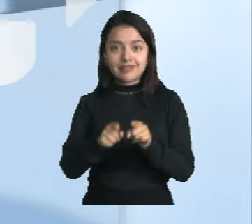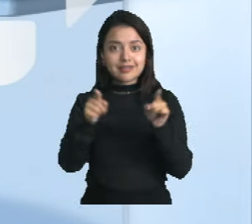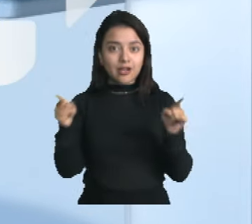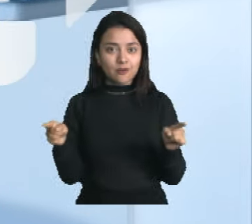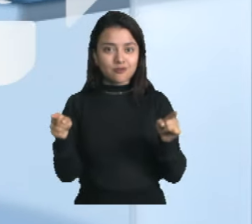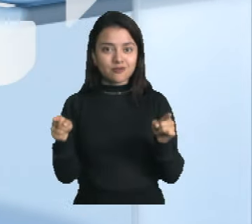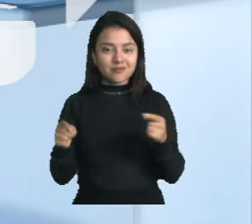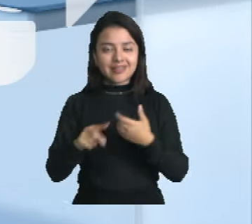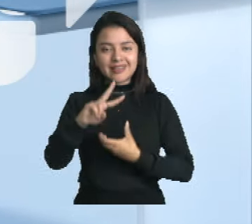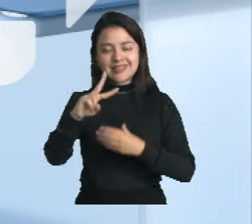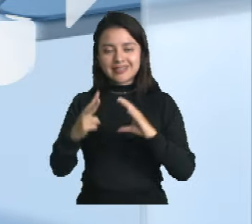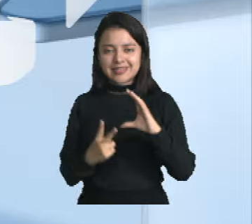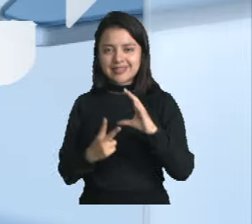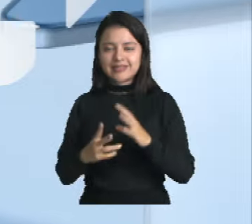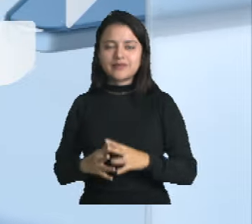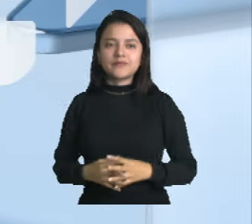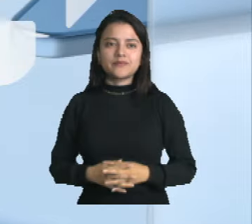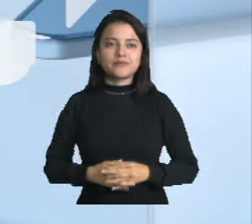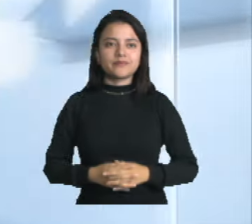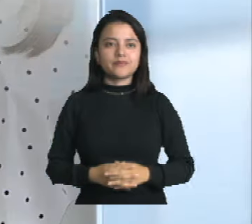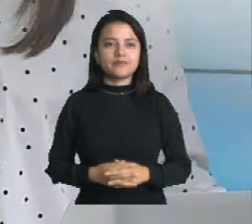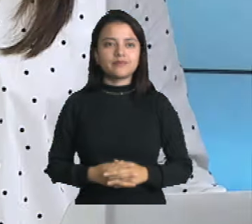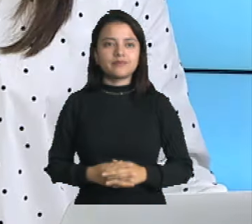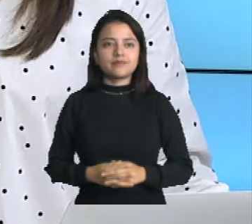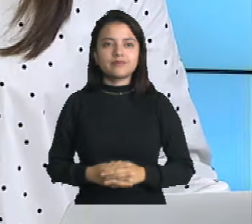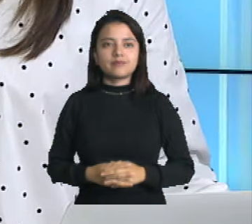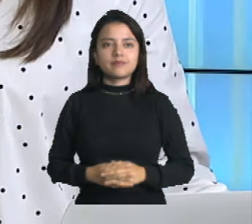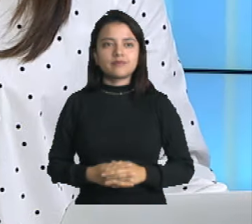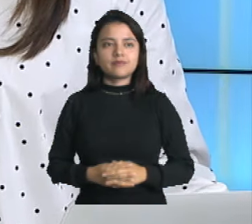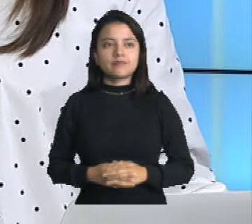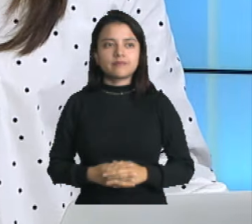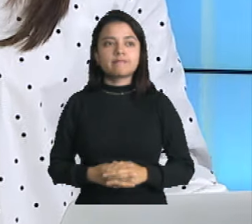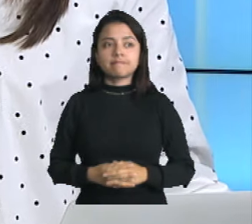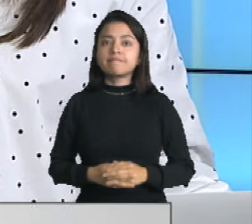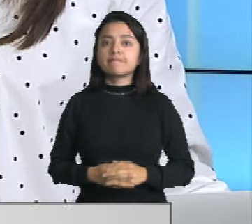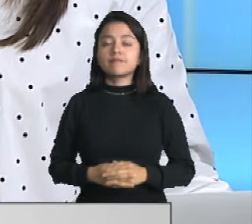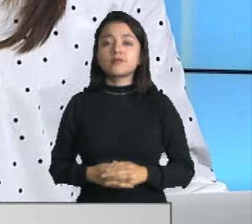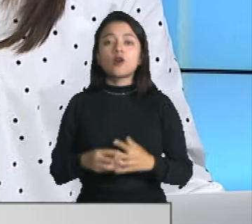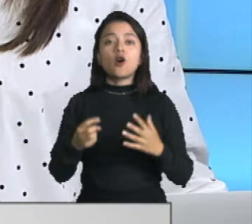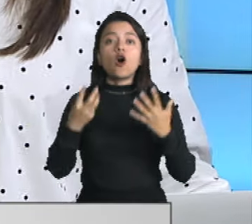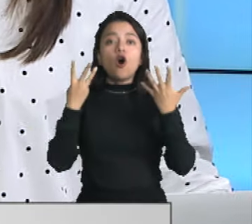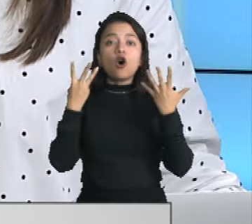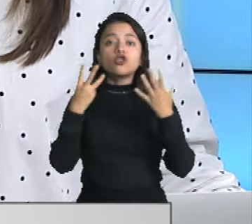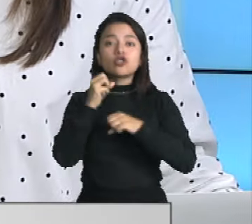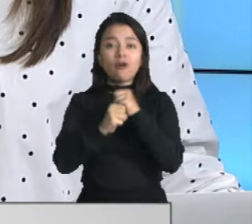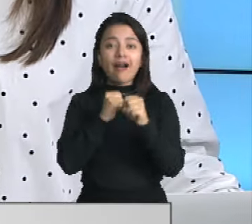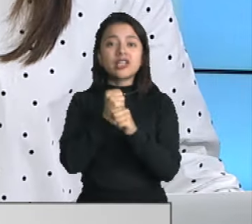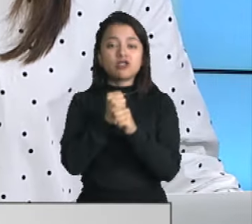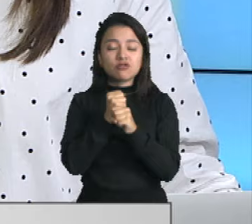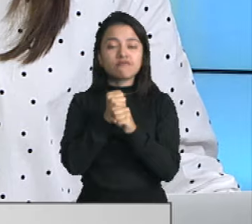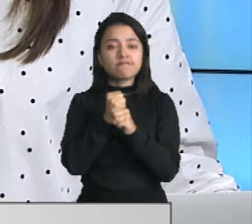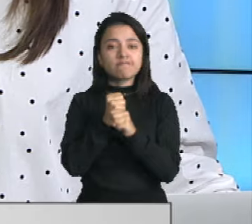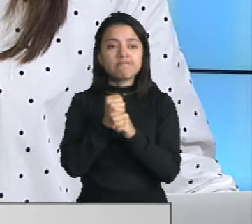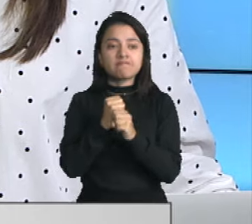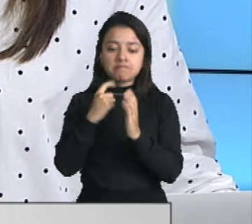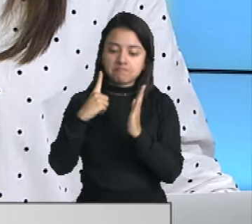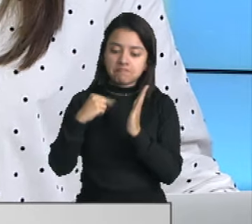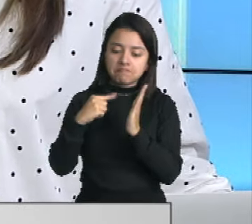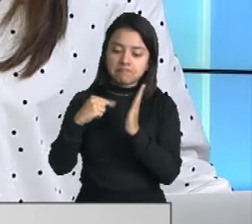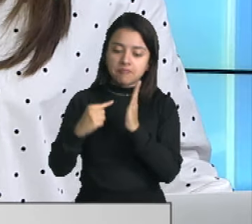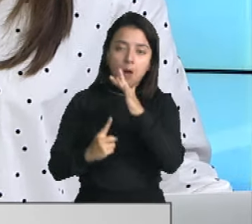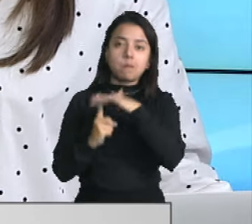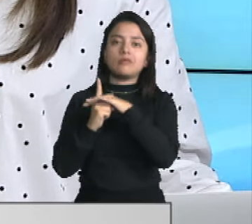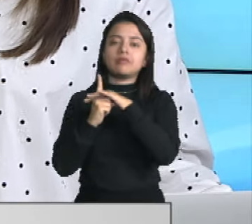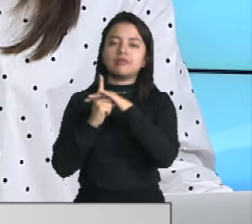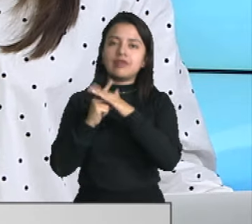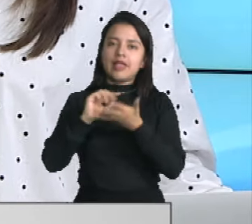Noticia en desarrollo en CMI. Al cumplirse 8 años de la firma del acuerdo de paz con las FARC, el